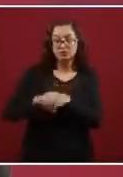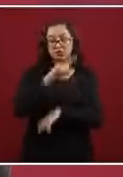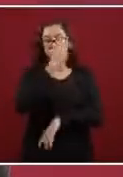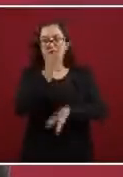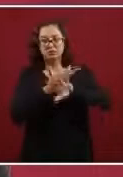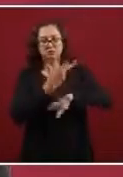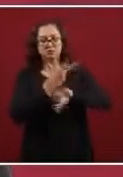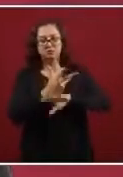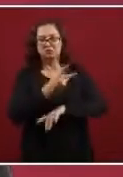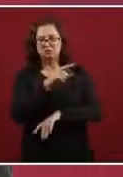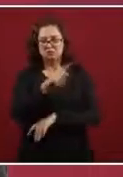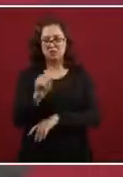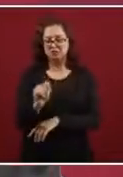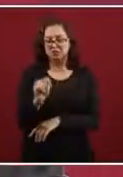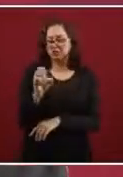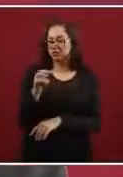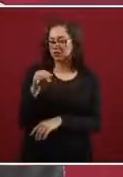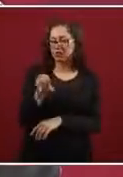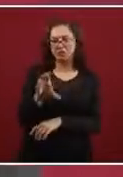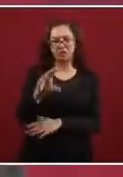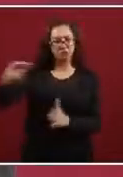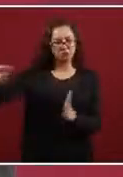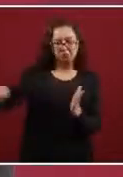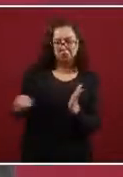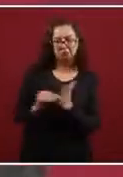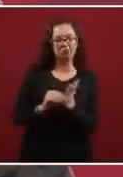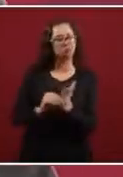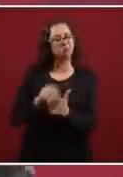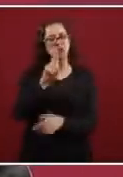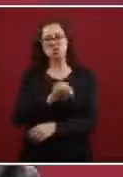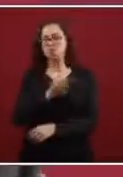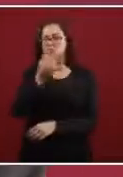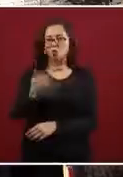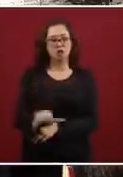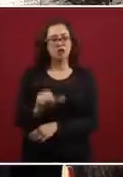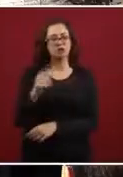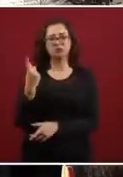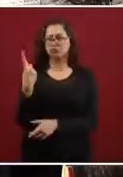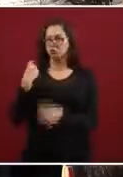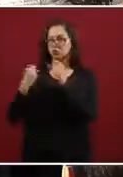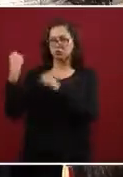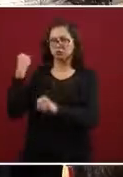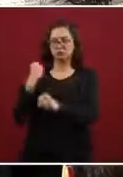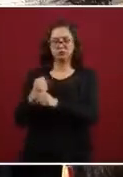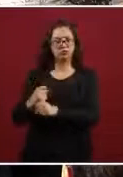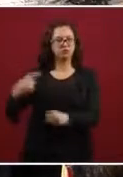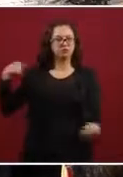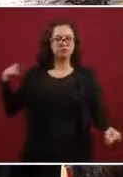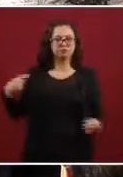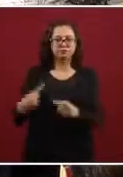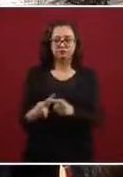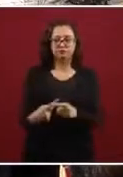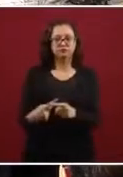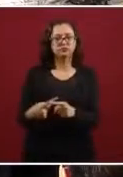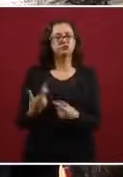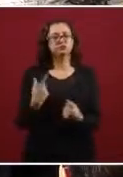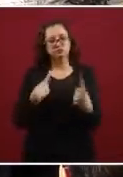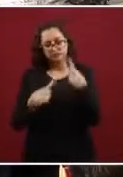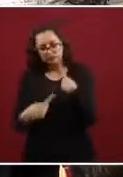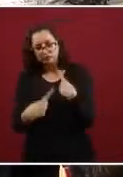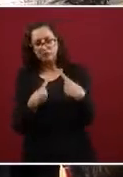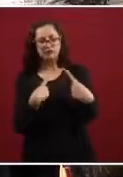fue incluido en el tratado, nunca se logró su entrada desde el año entero y fracción, 14 meses que estuvo en